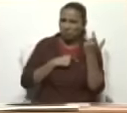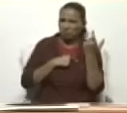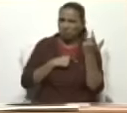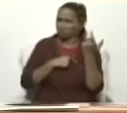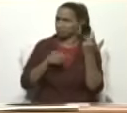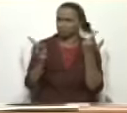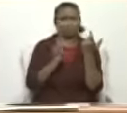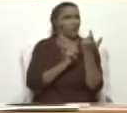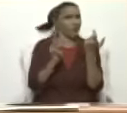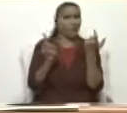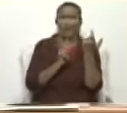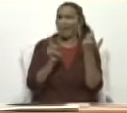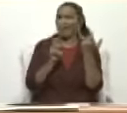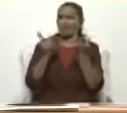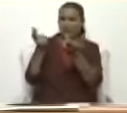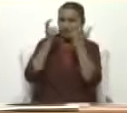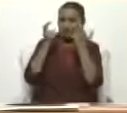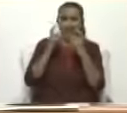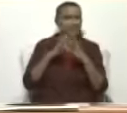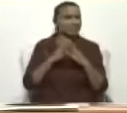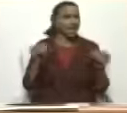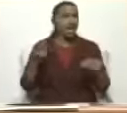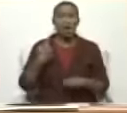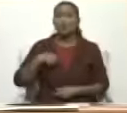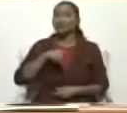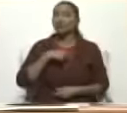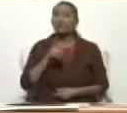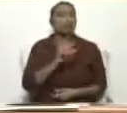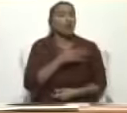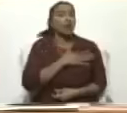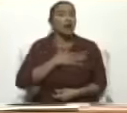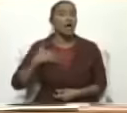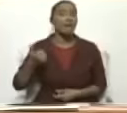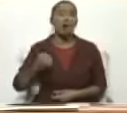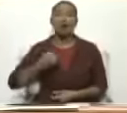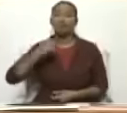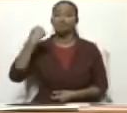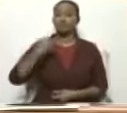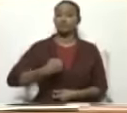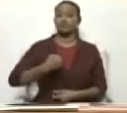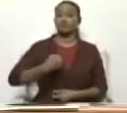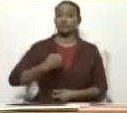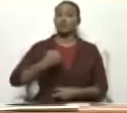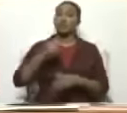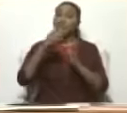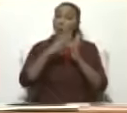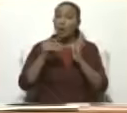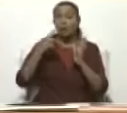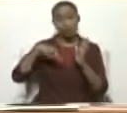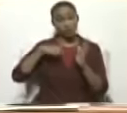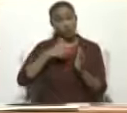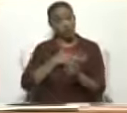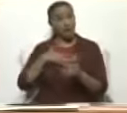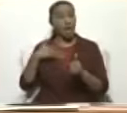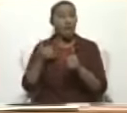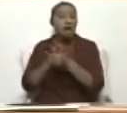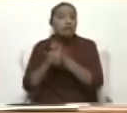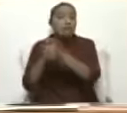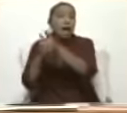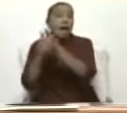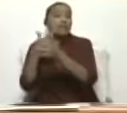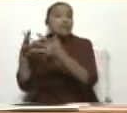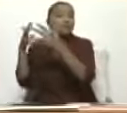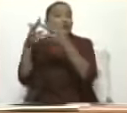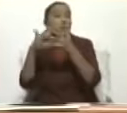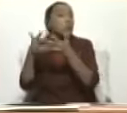De nada. Nosotros no tenemos afán de ser imperio. Nosotros no tenemos afán de andar detrás de Estados Unidos. Ellos son